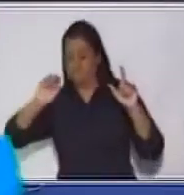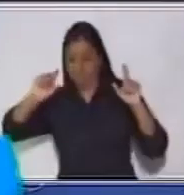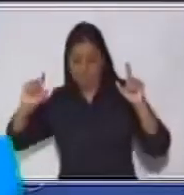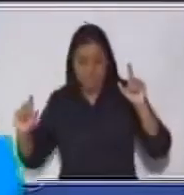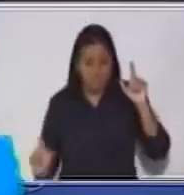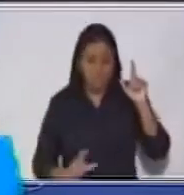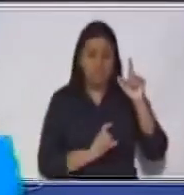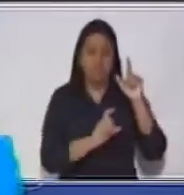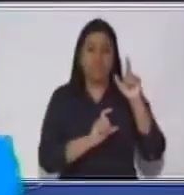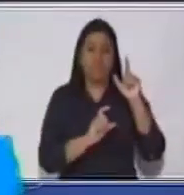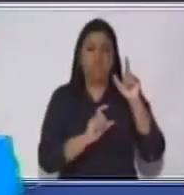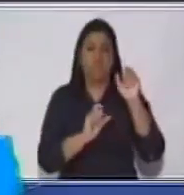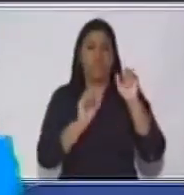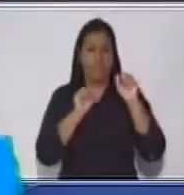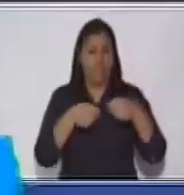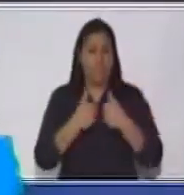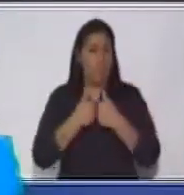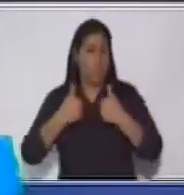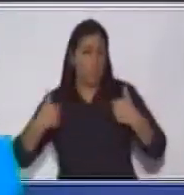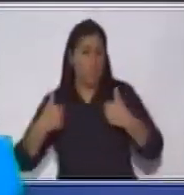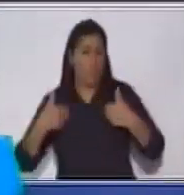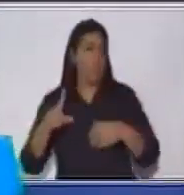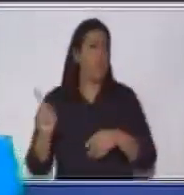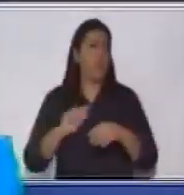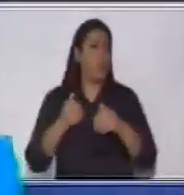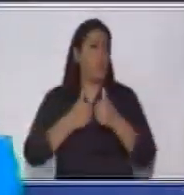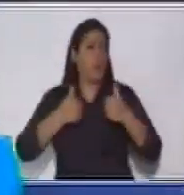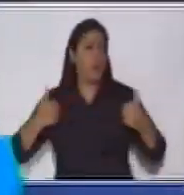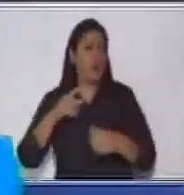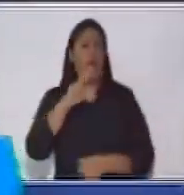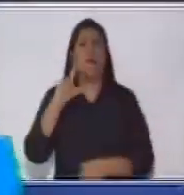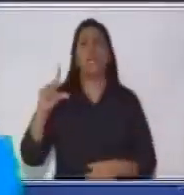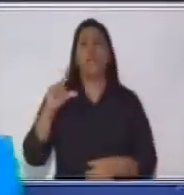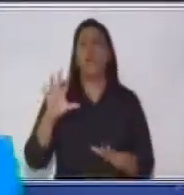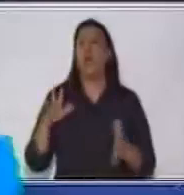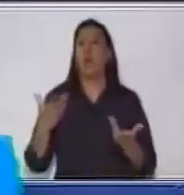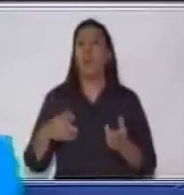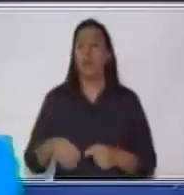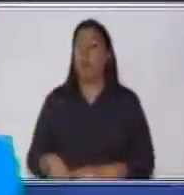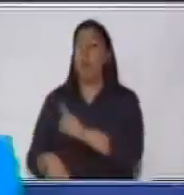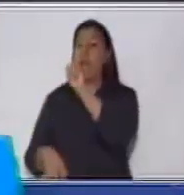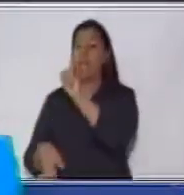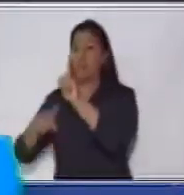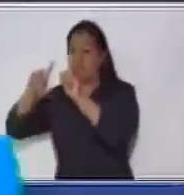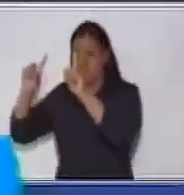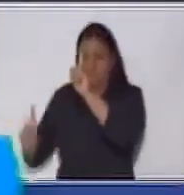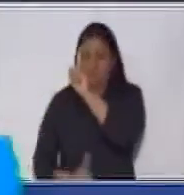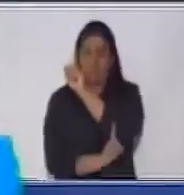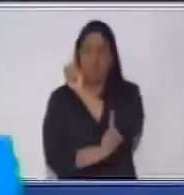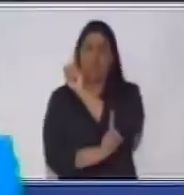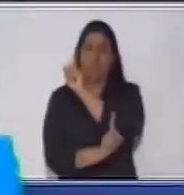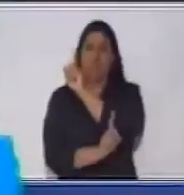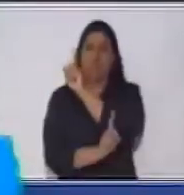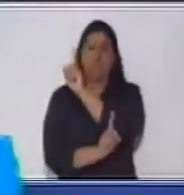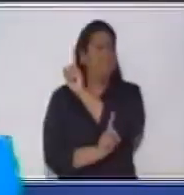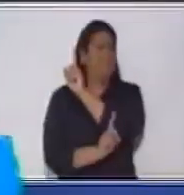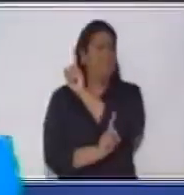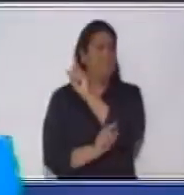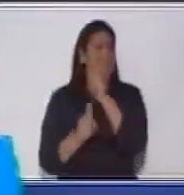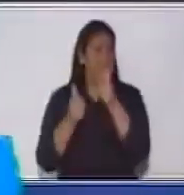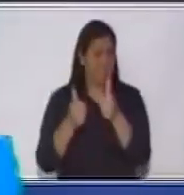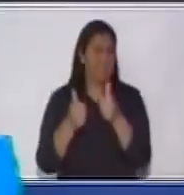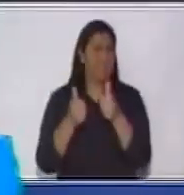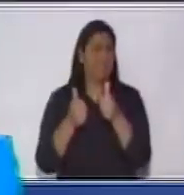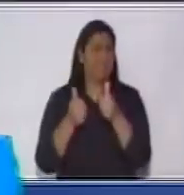separamos? Imagínate tú cómo se vería en el renglón. ¿Se vería bonito, por decirlo así, si